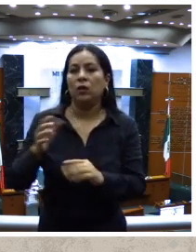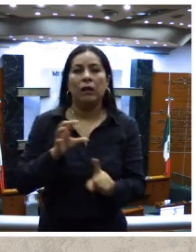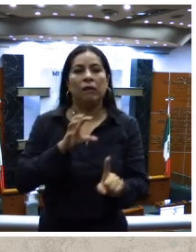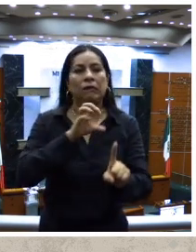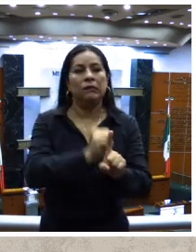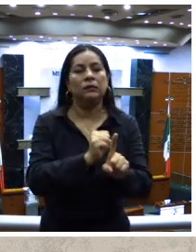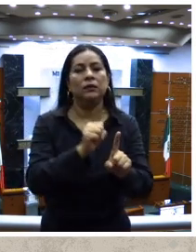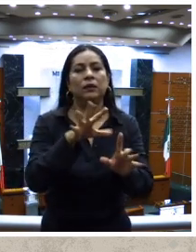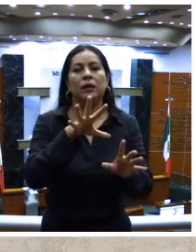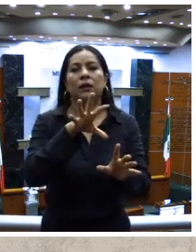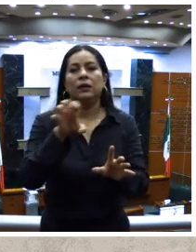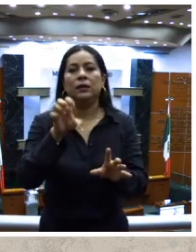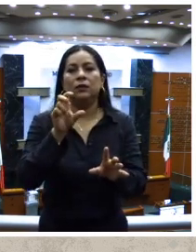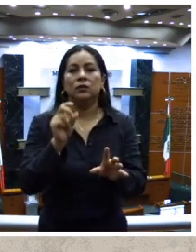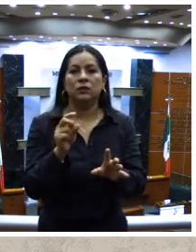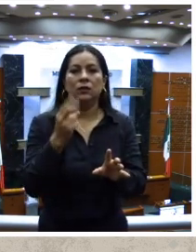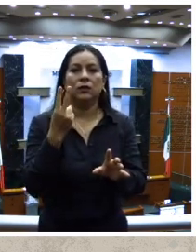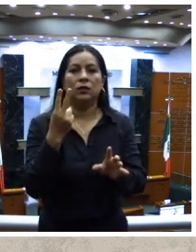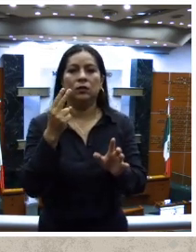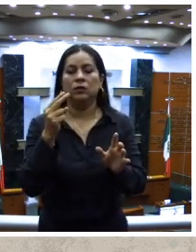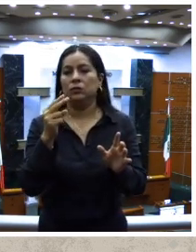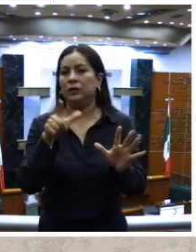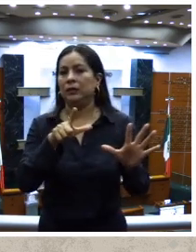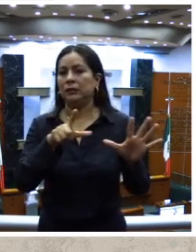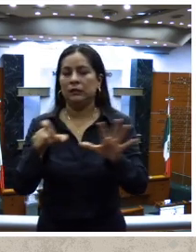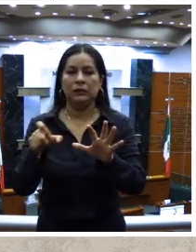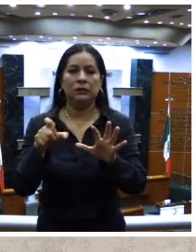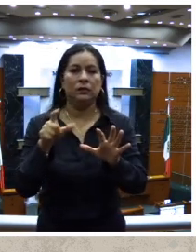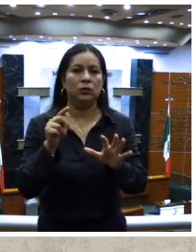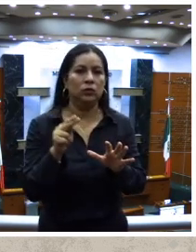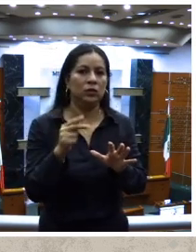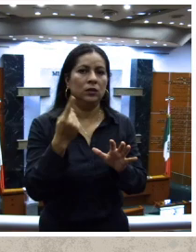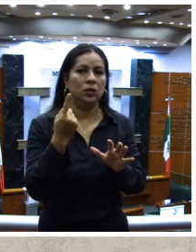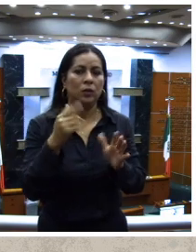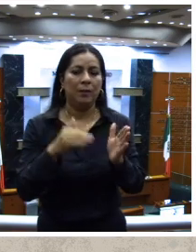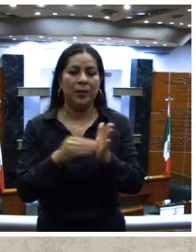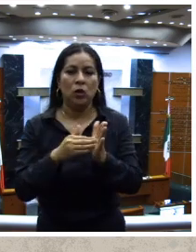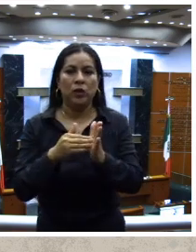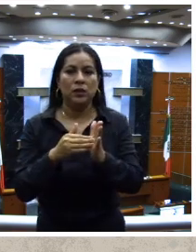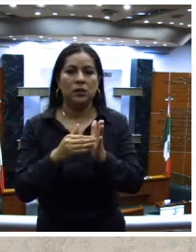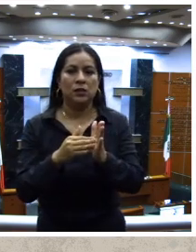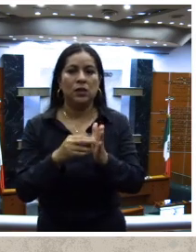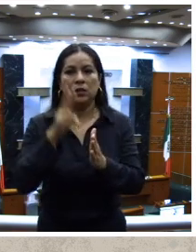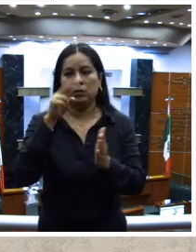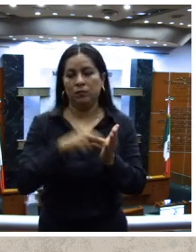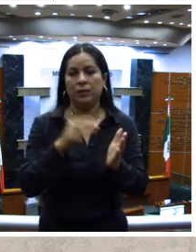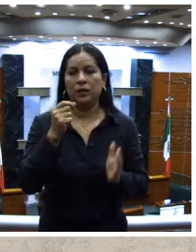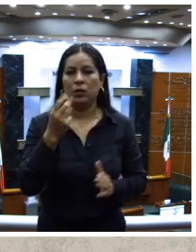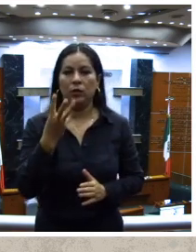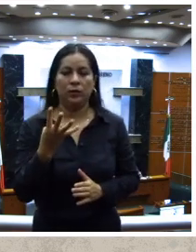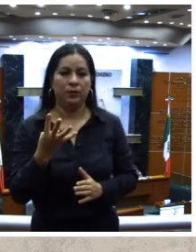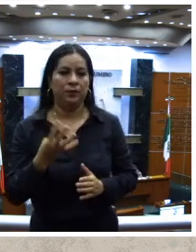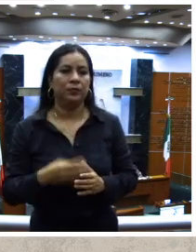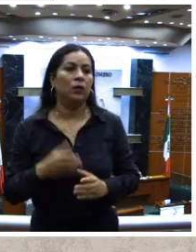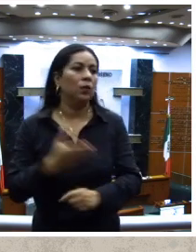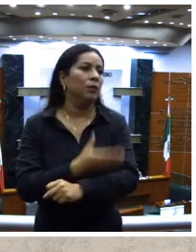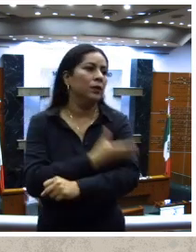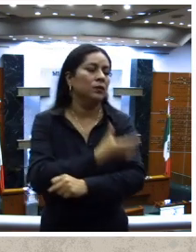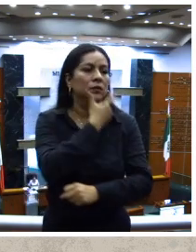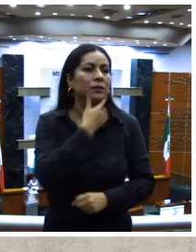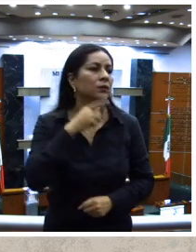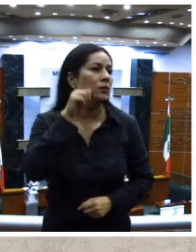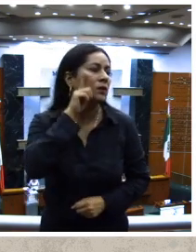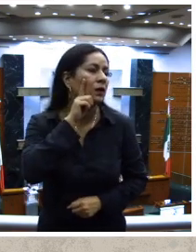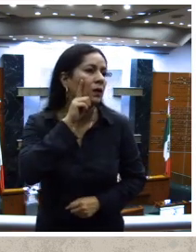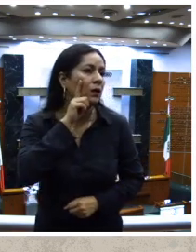de 532.781 millones de pesos en 2024. Compañeras y compañeros